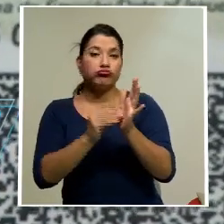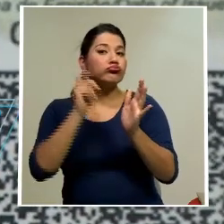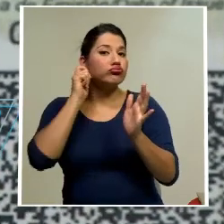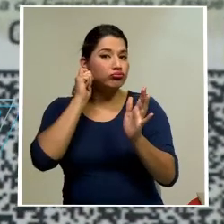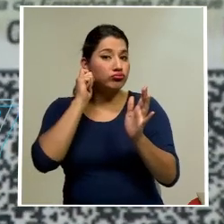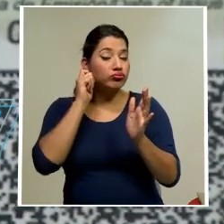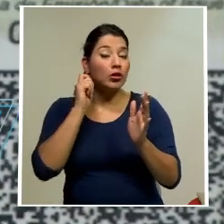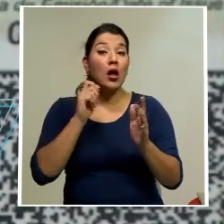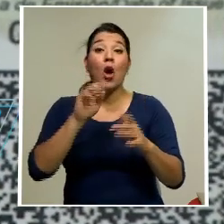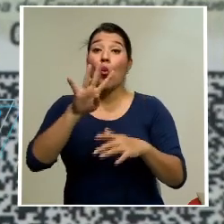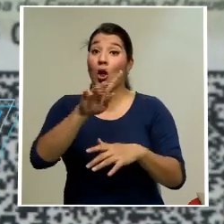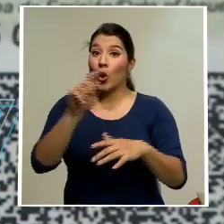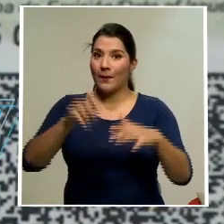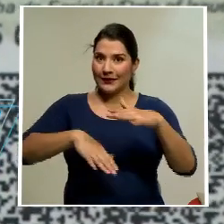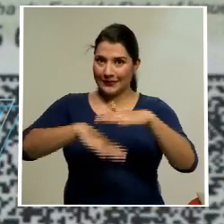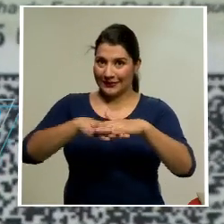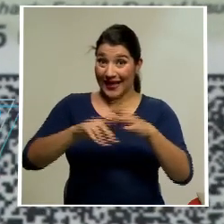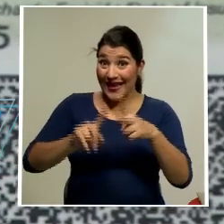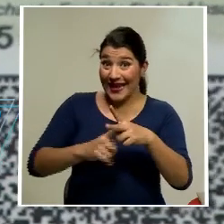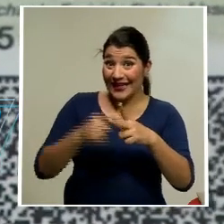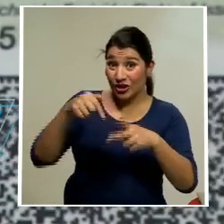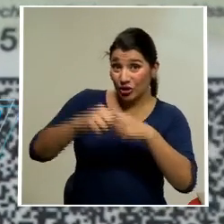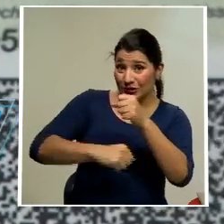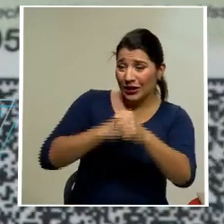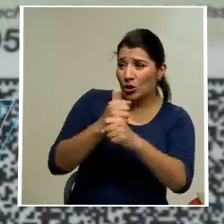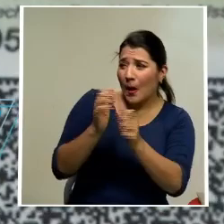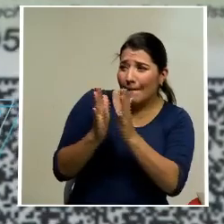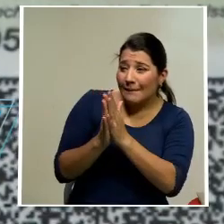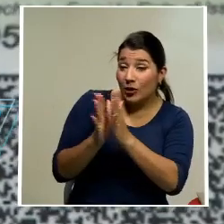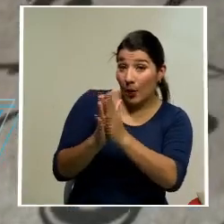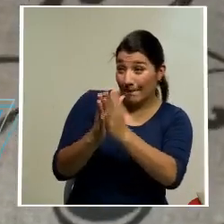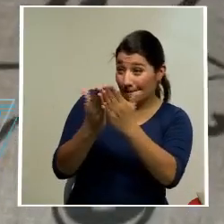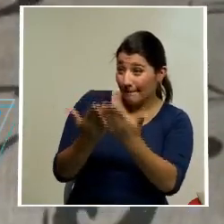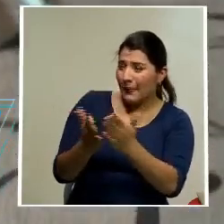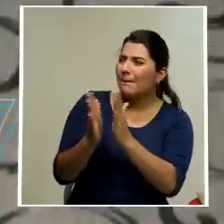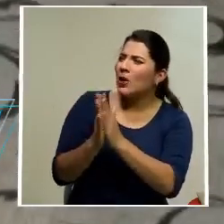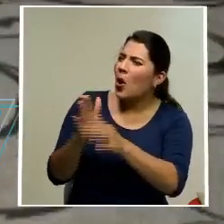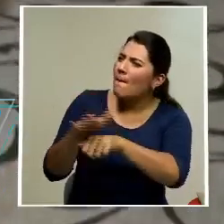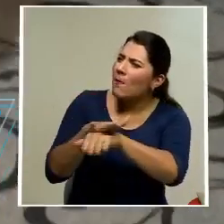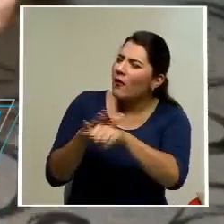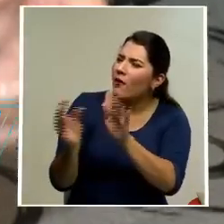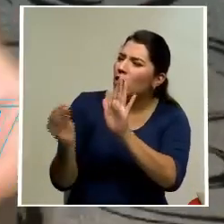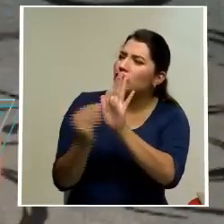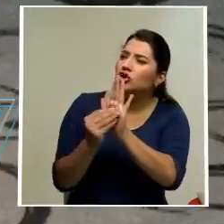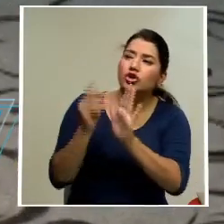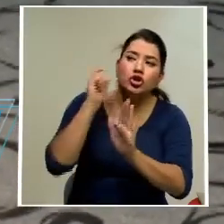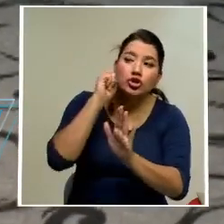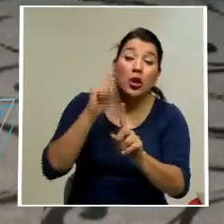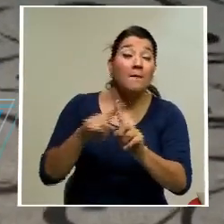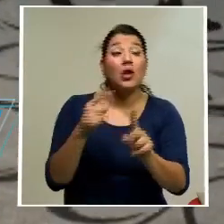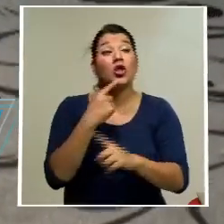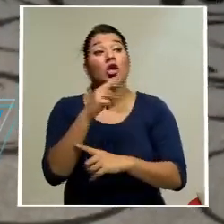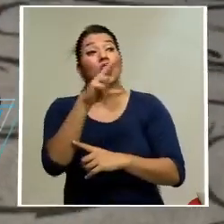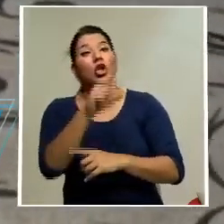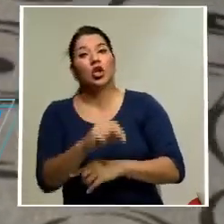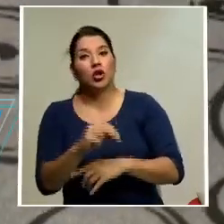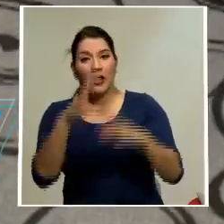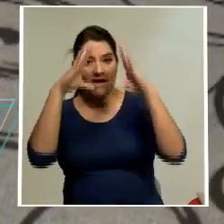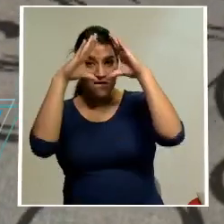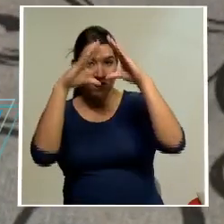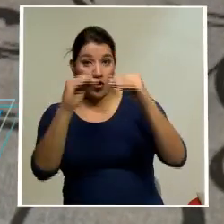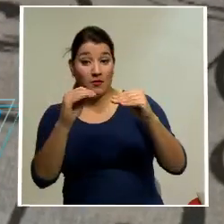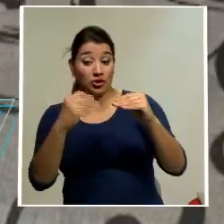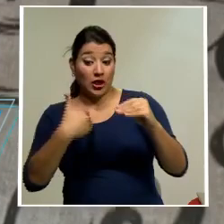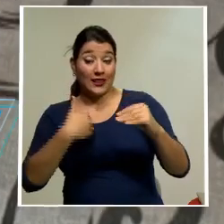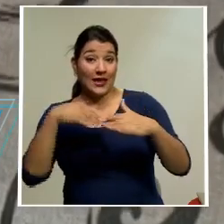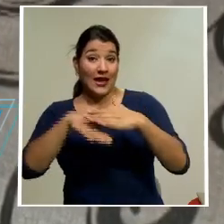inicios de este año, la joven hizo la solicitud del pasaporte y pidió que apareciera su identidad, pero se le negó, aduciendo que la información disponible